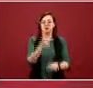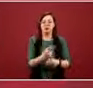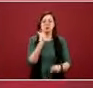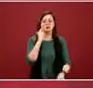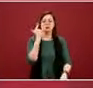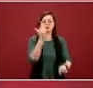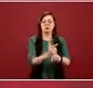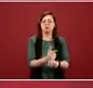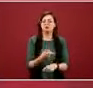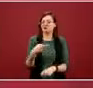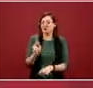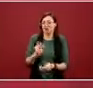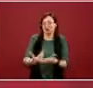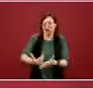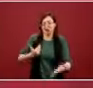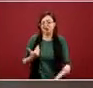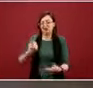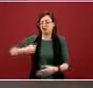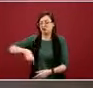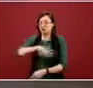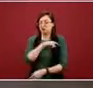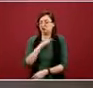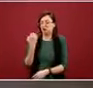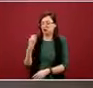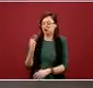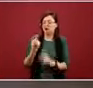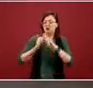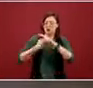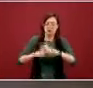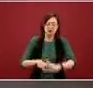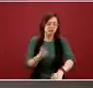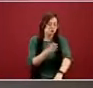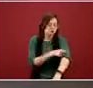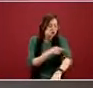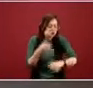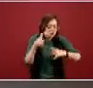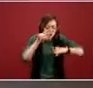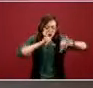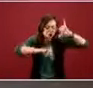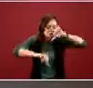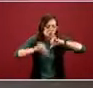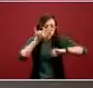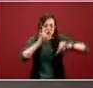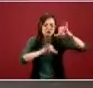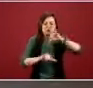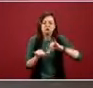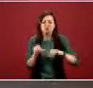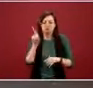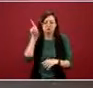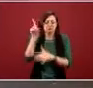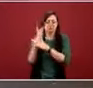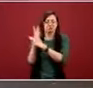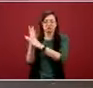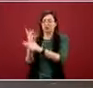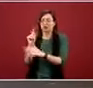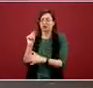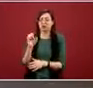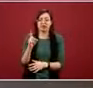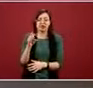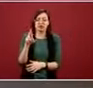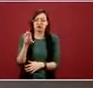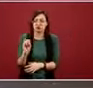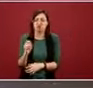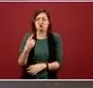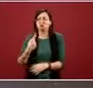eso lo empezamos desde mediados de enero con el mecanismo precisamente que describe el doctor Tedros Ghebreyesus,